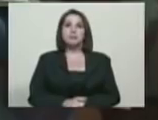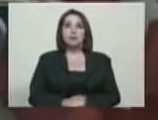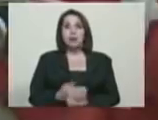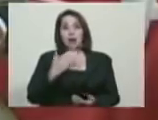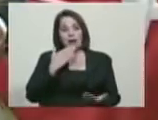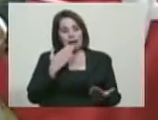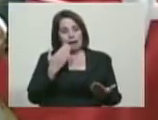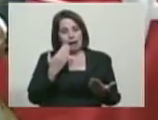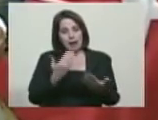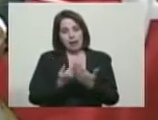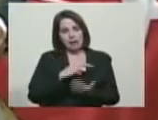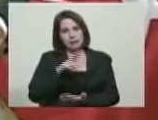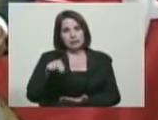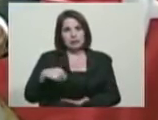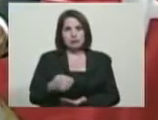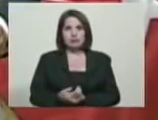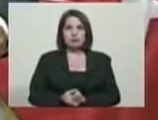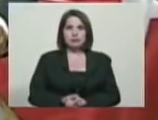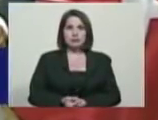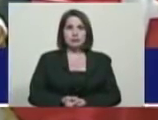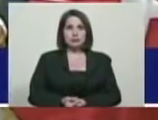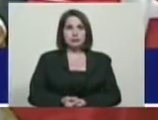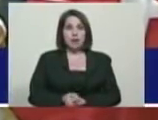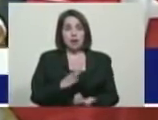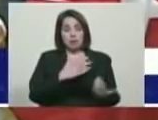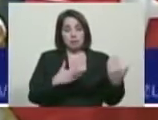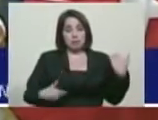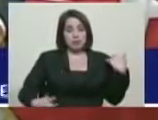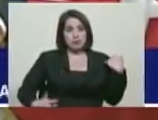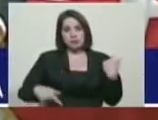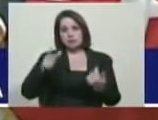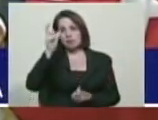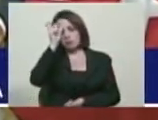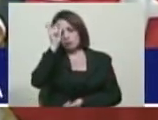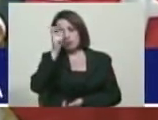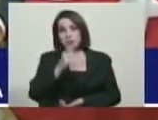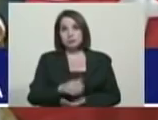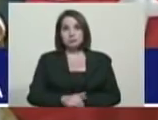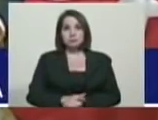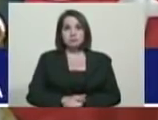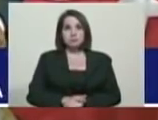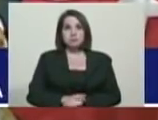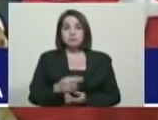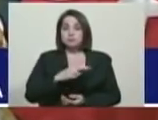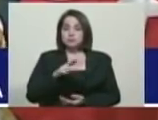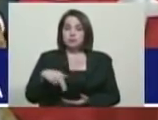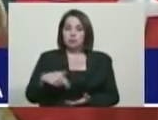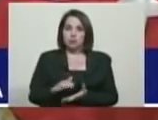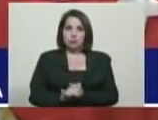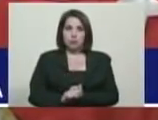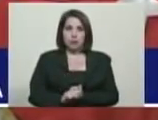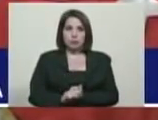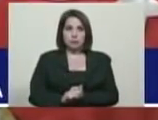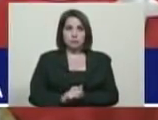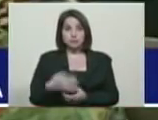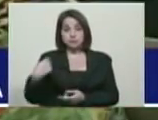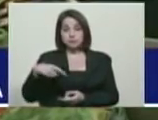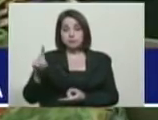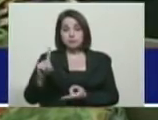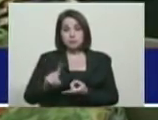agradecimiento al presidente Erdogan, nuestro amigo, a su